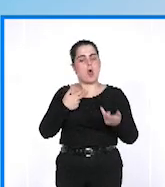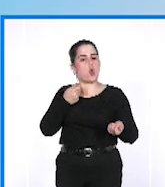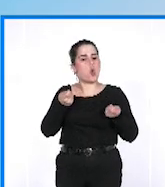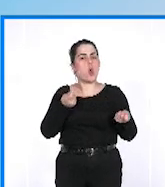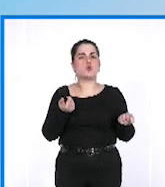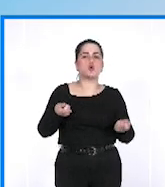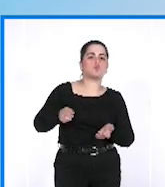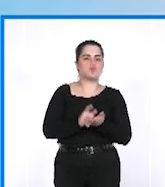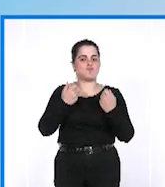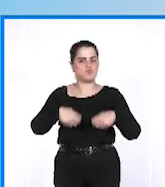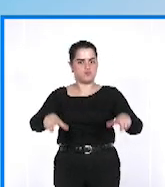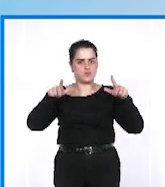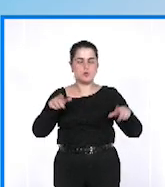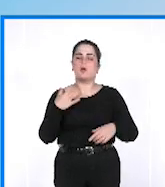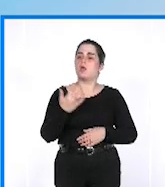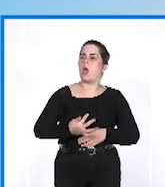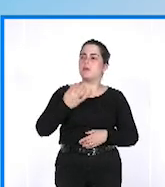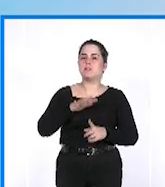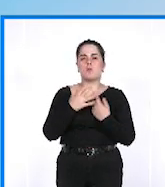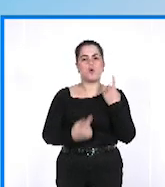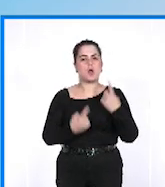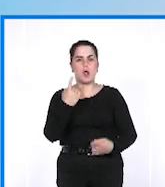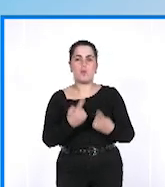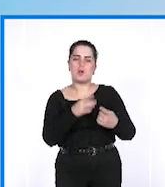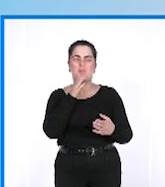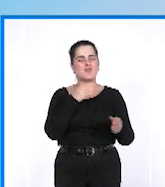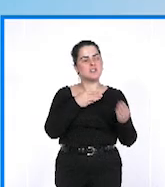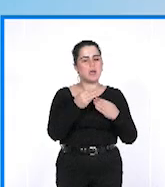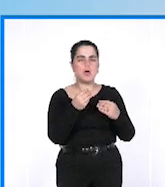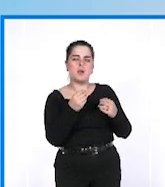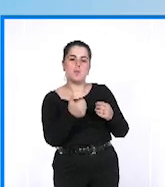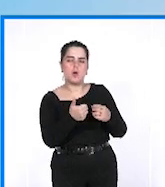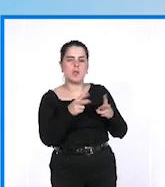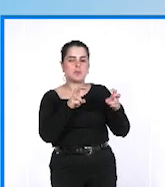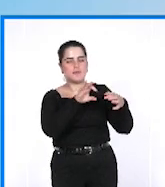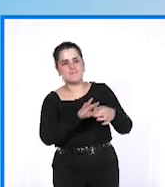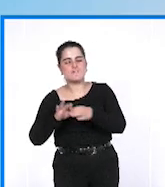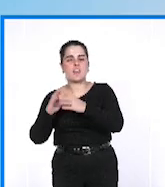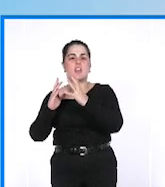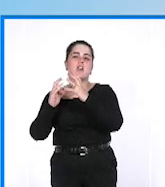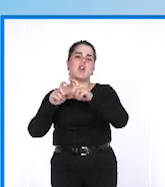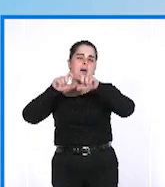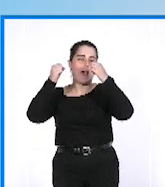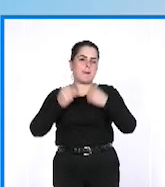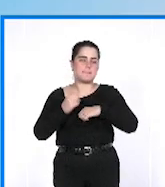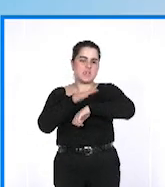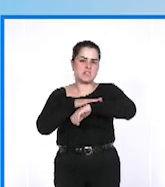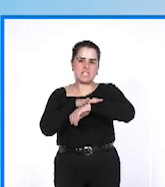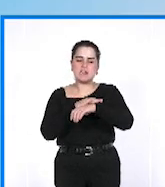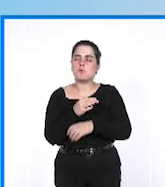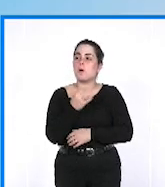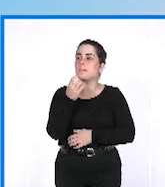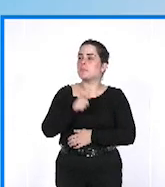no es verdad que todavía en algunos casos por poca flexibilidad administrativa o hay algunos aspectos en los que las